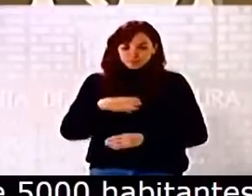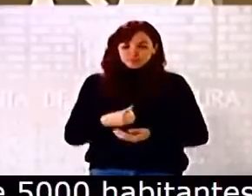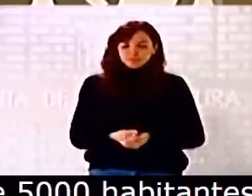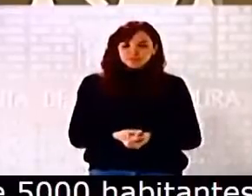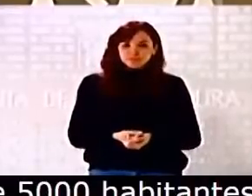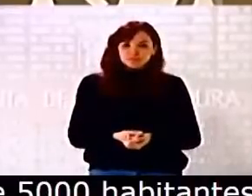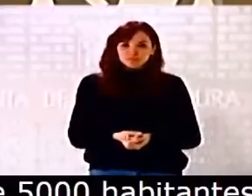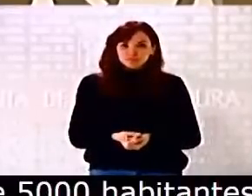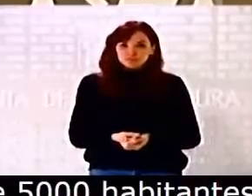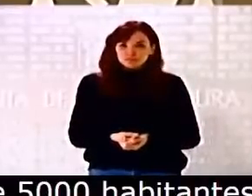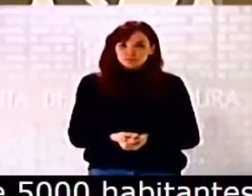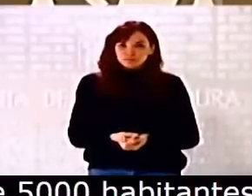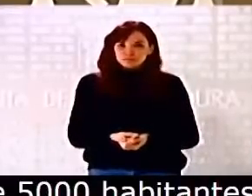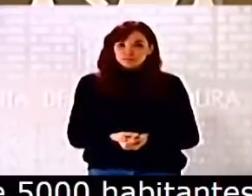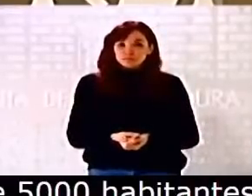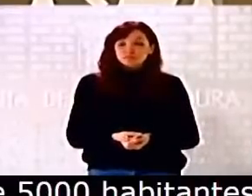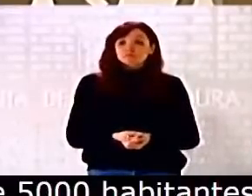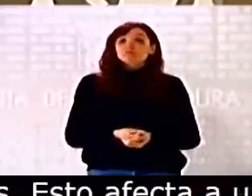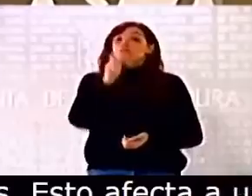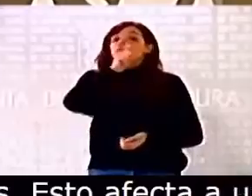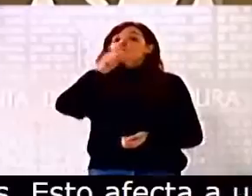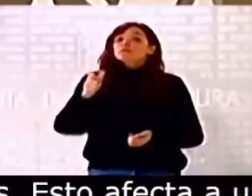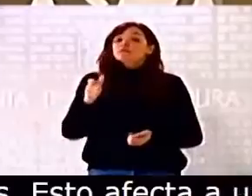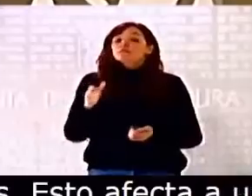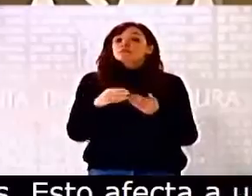Esto afecta a un total de